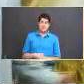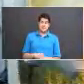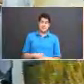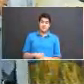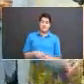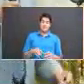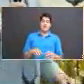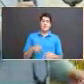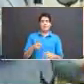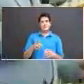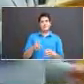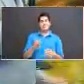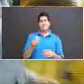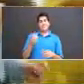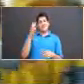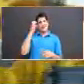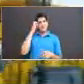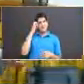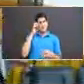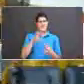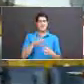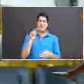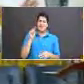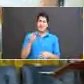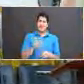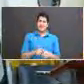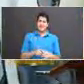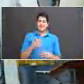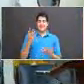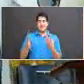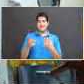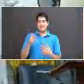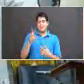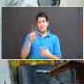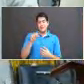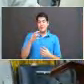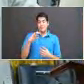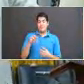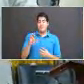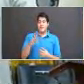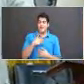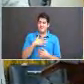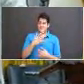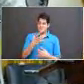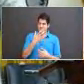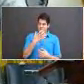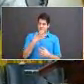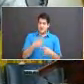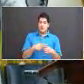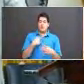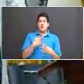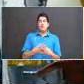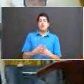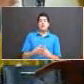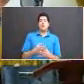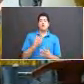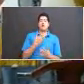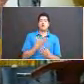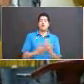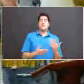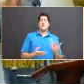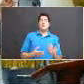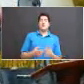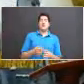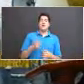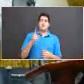¿Cómo le parece a usted eso? No, mire, bueno, tal vez usted no va, pero a mí sí me da cólera cuando voy a